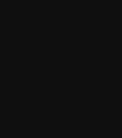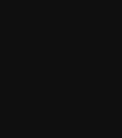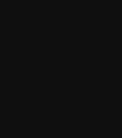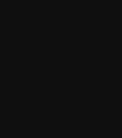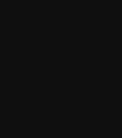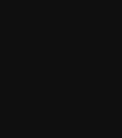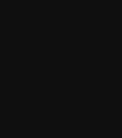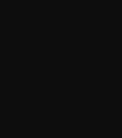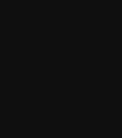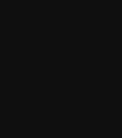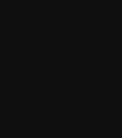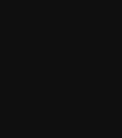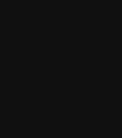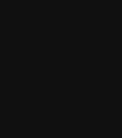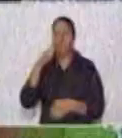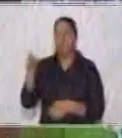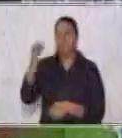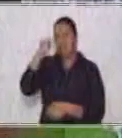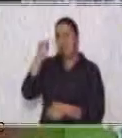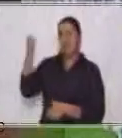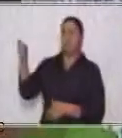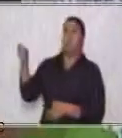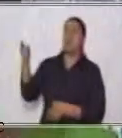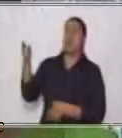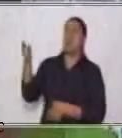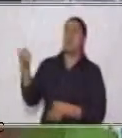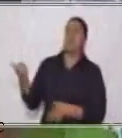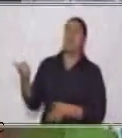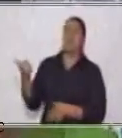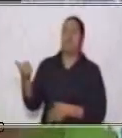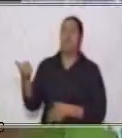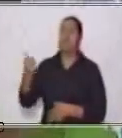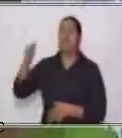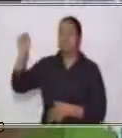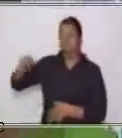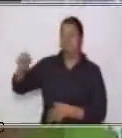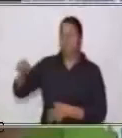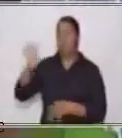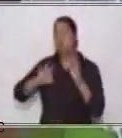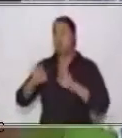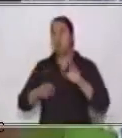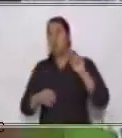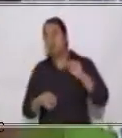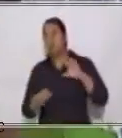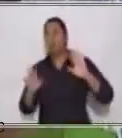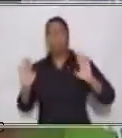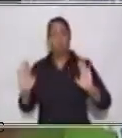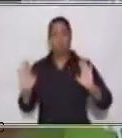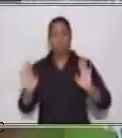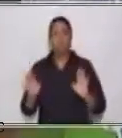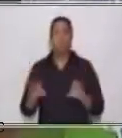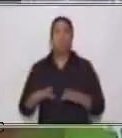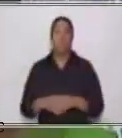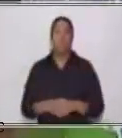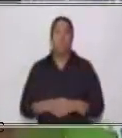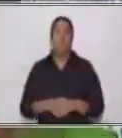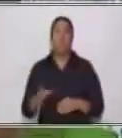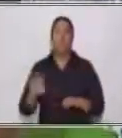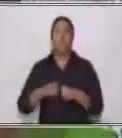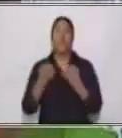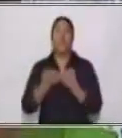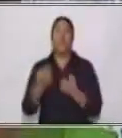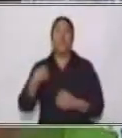O que se está tratando de propagar también es válida o no. Nos permite también establecer certeza. A partir de decir